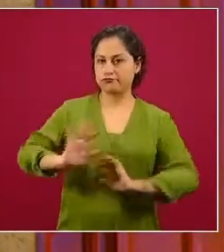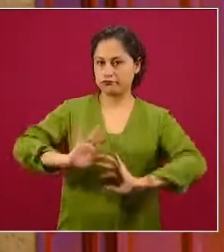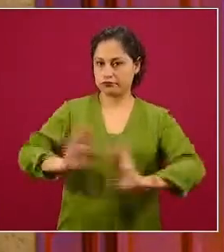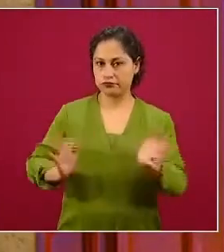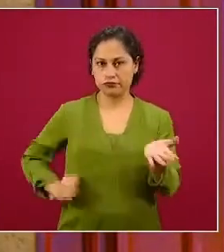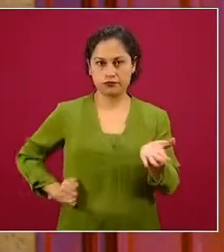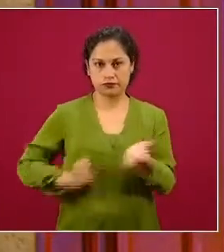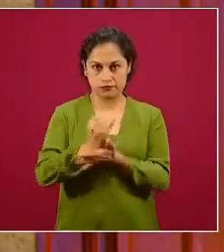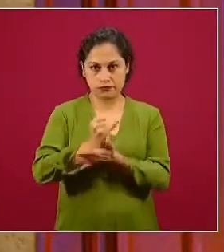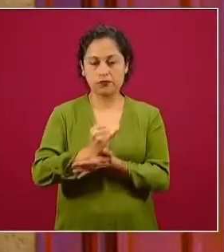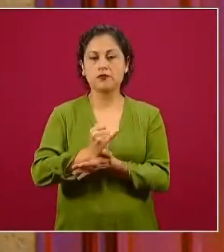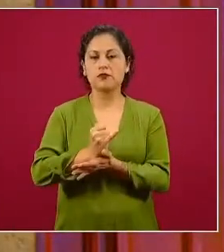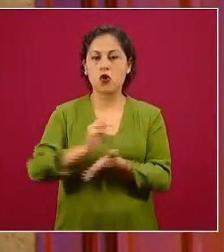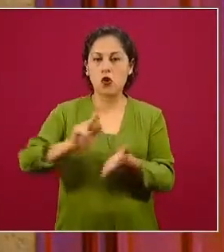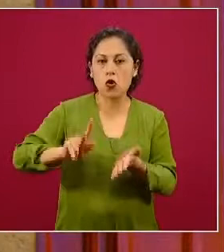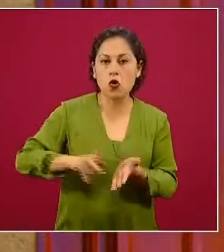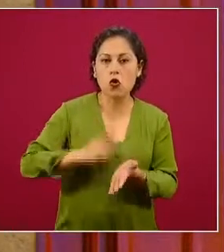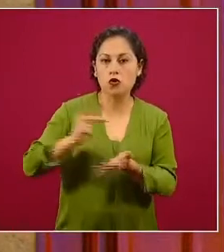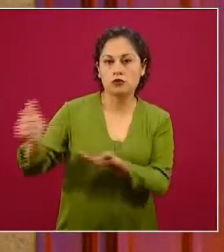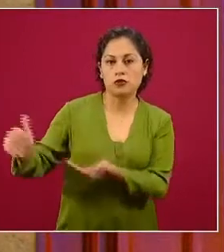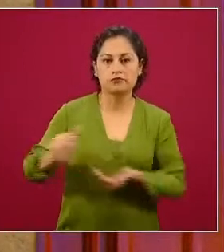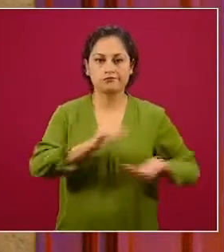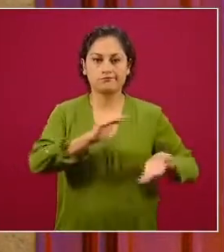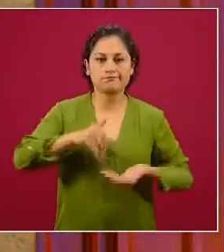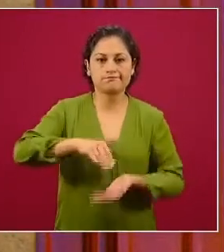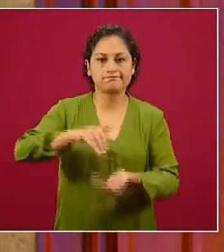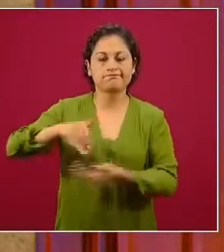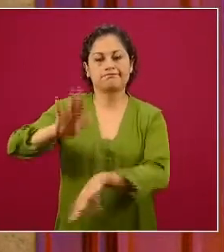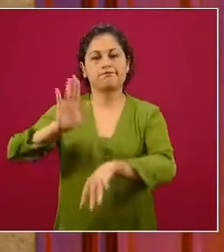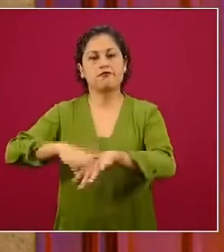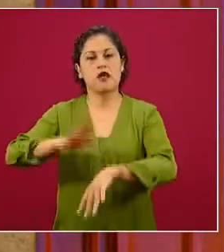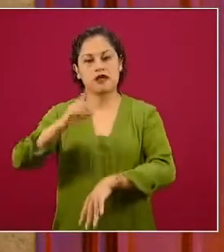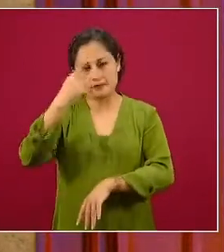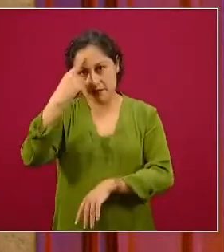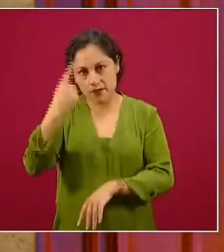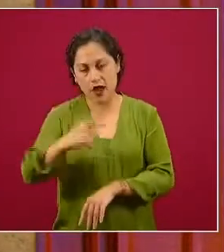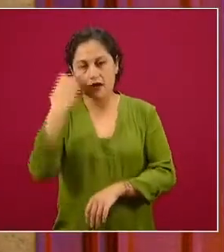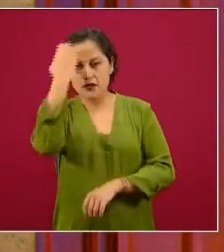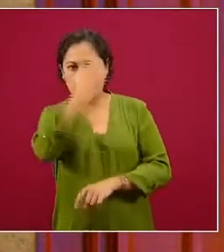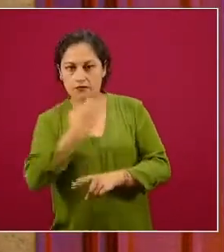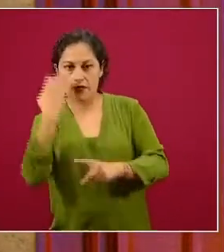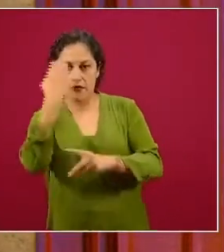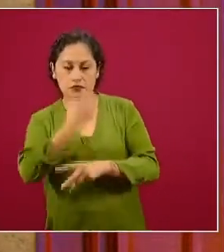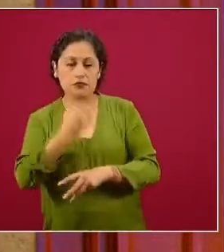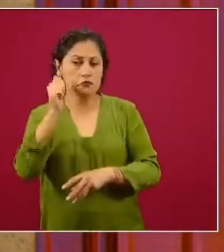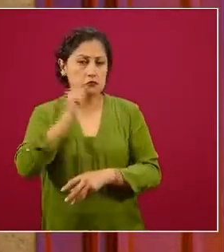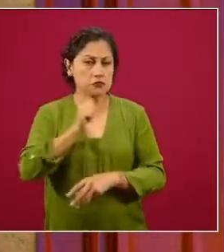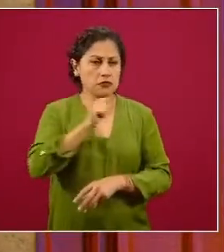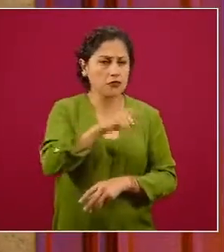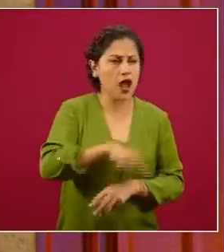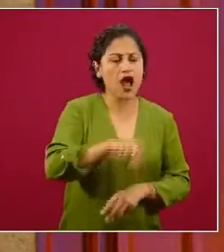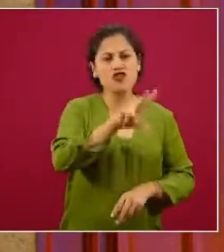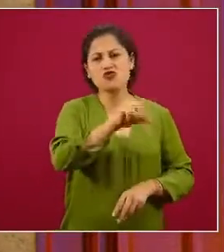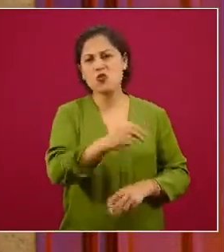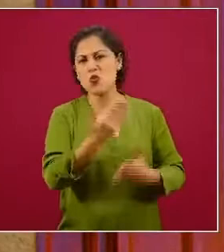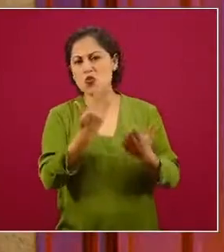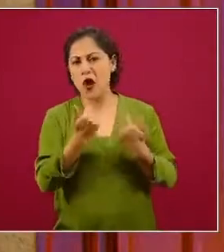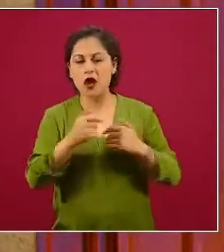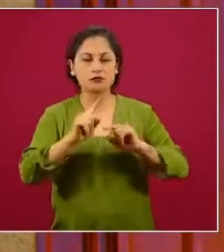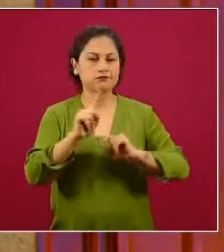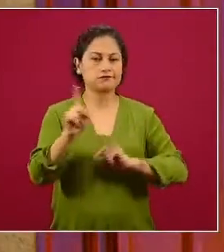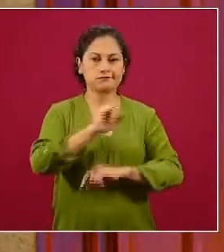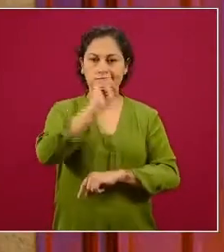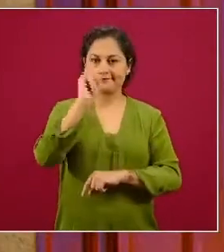se vuelvan nuevamente a surtir pruebas y entonces siempre existe una prueba disponible para que un caso que es clasificado